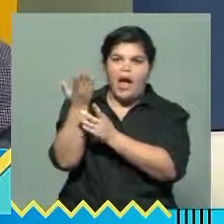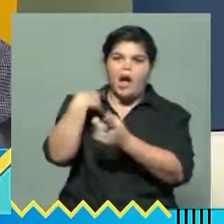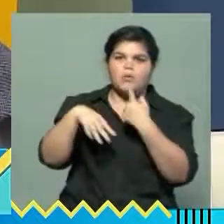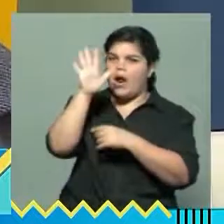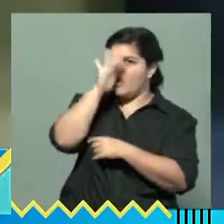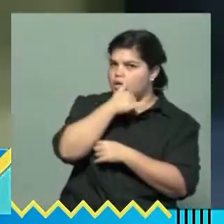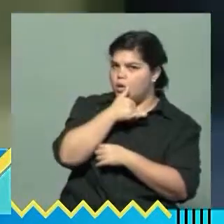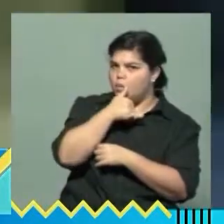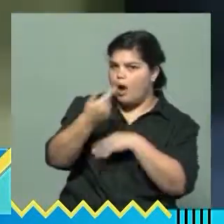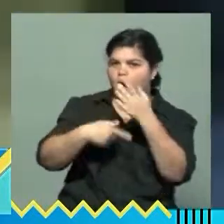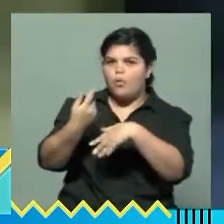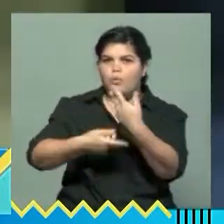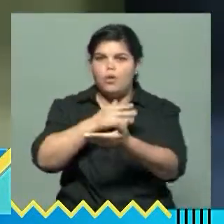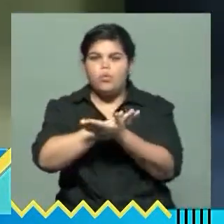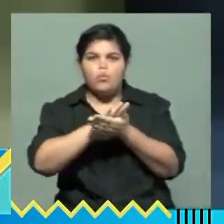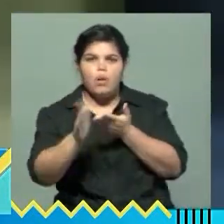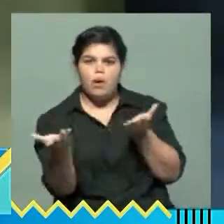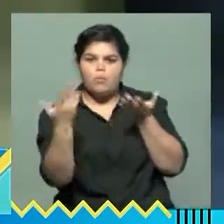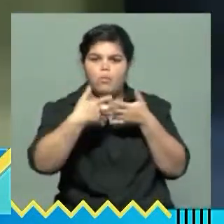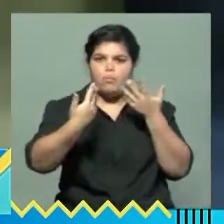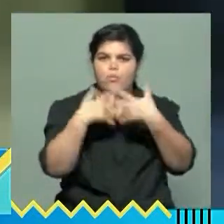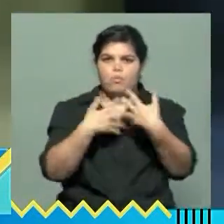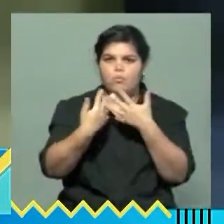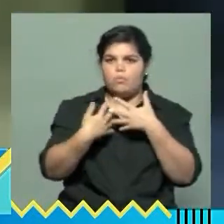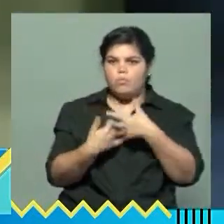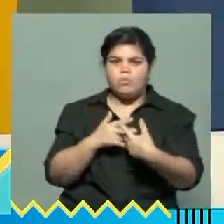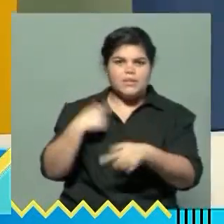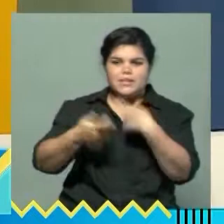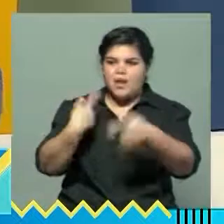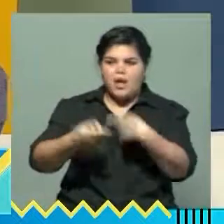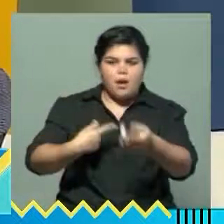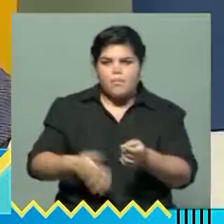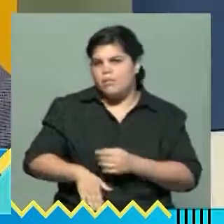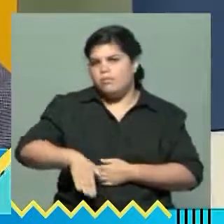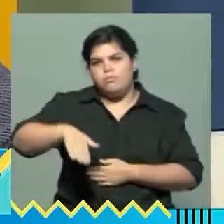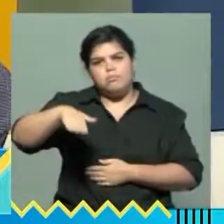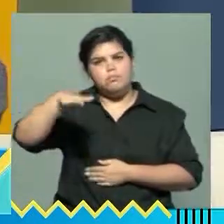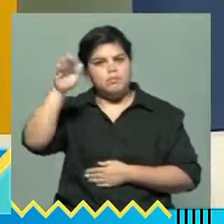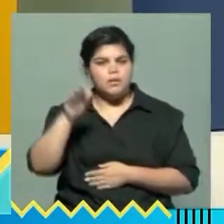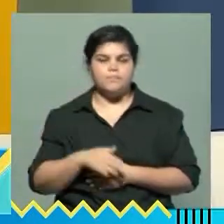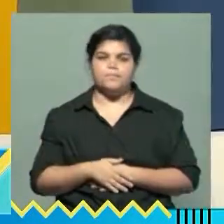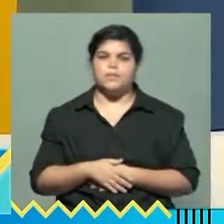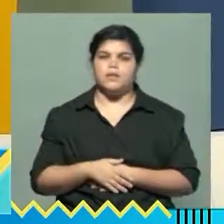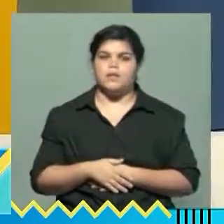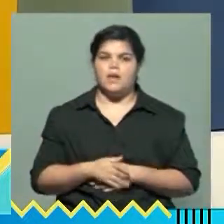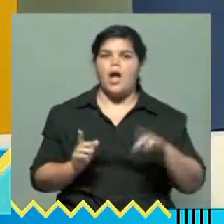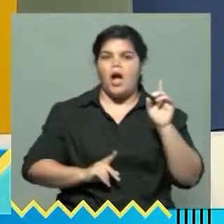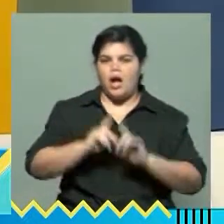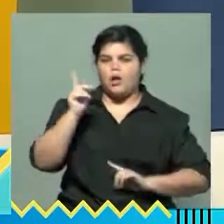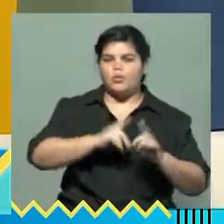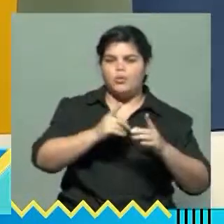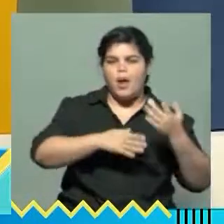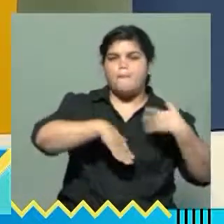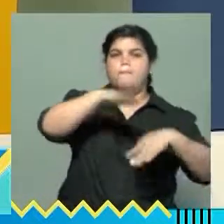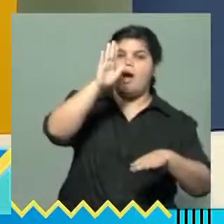Eso es toda la vida, Es toda la la vida, plasticidad eso es toda la neuronal. vida, esto es toda la vida. Por supuesto, en algunas áreas con mayor predominancia que en otras, no